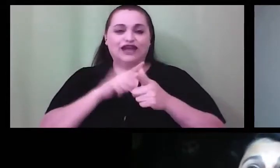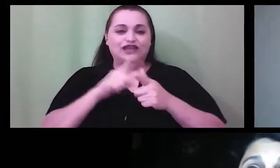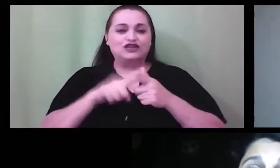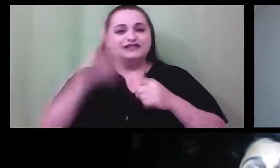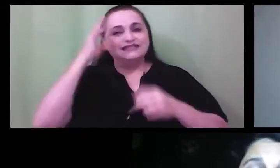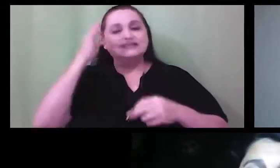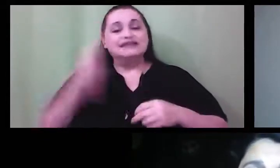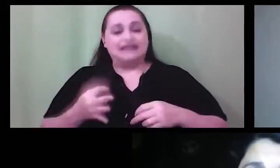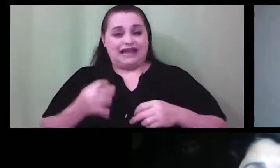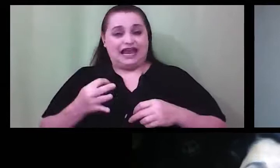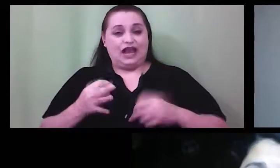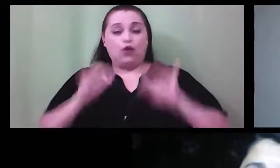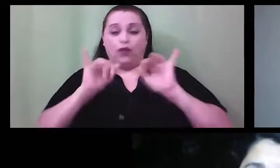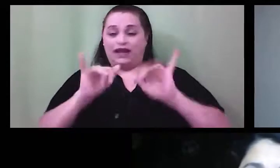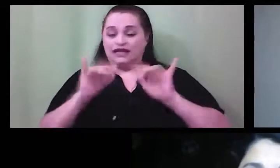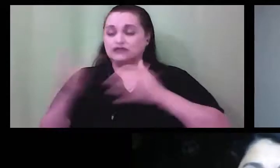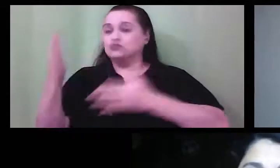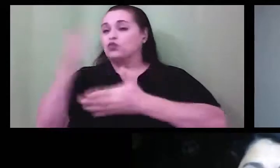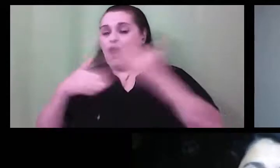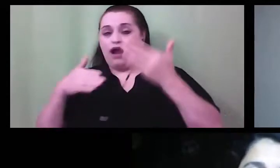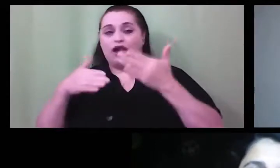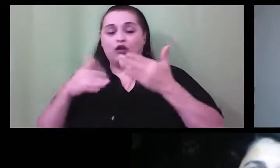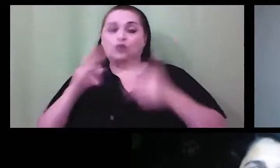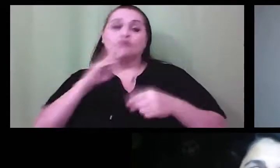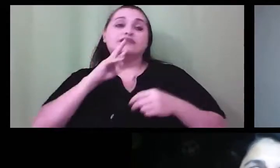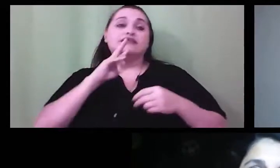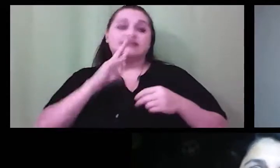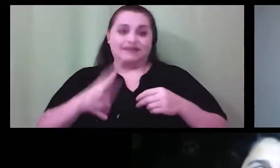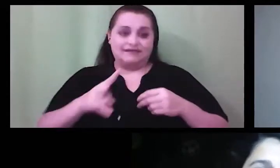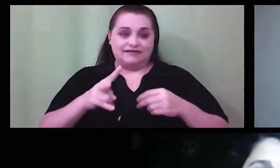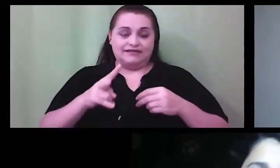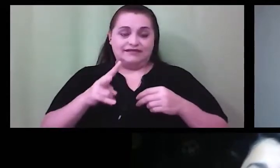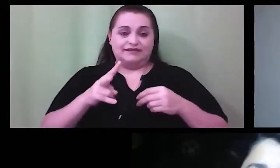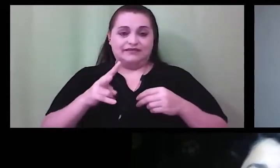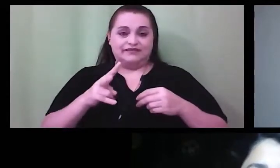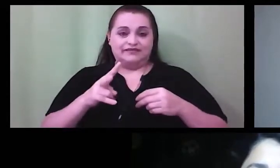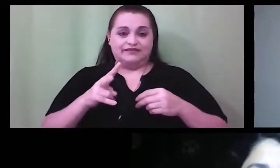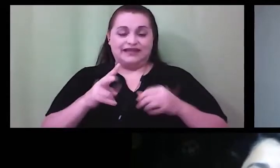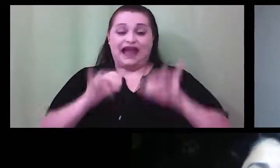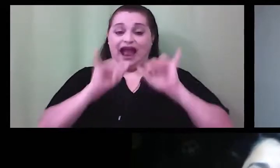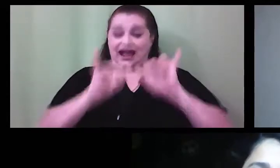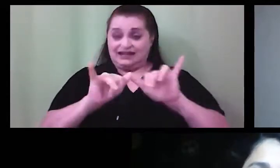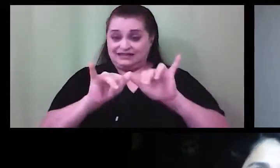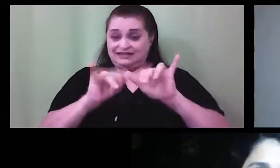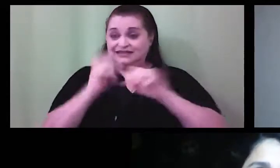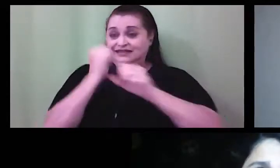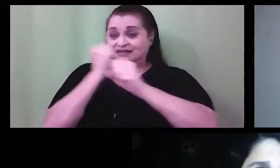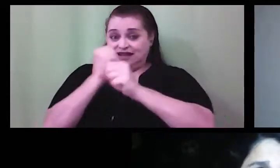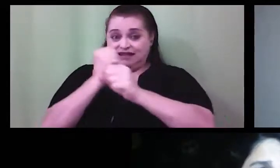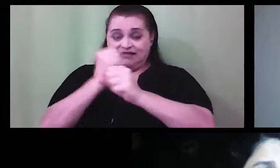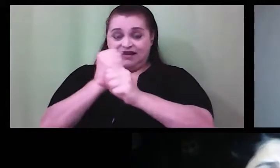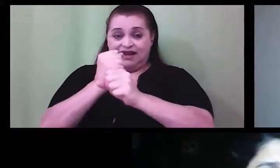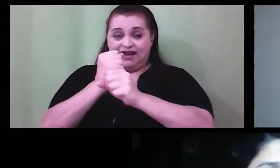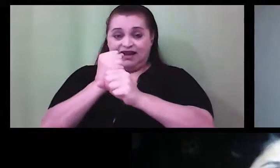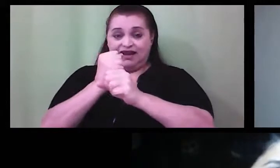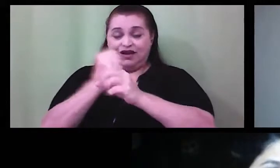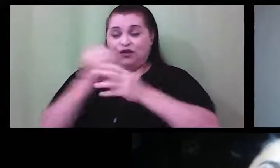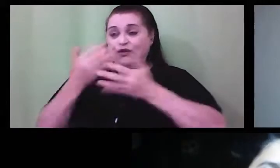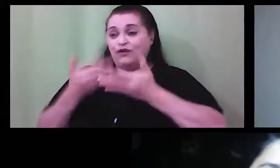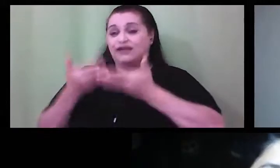creo que eso es algo en lo que de verdad es, así como se trabaja en